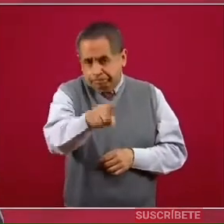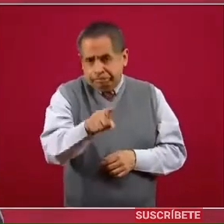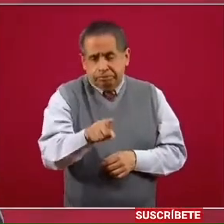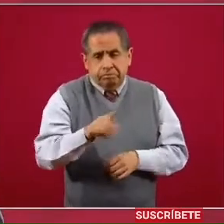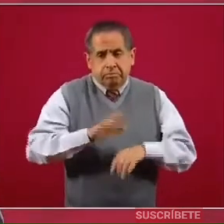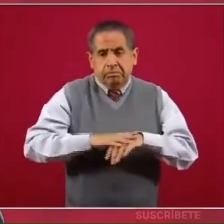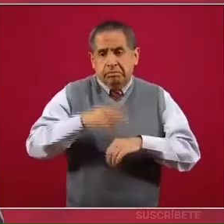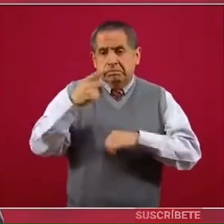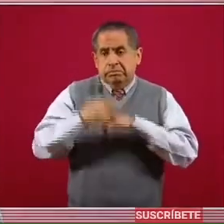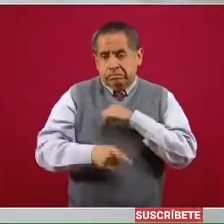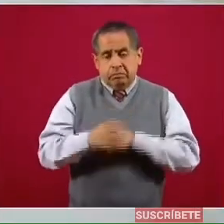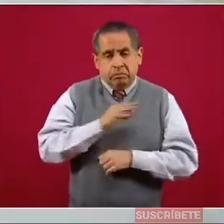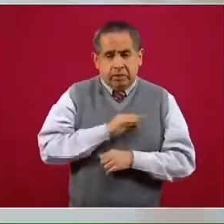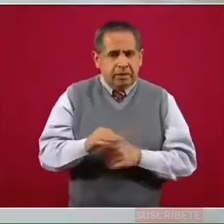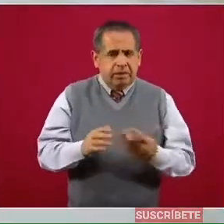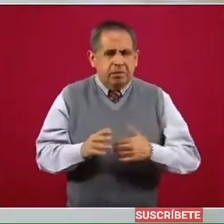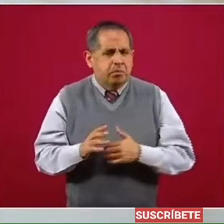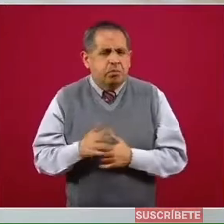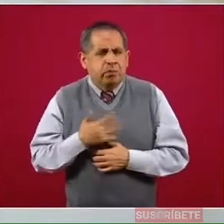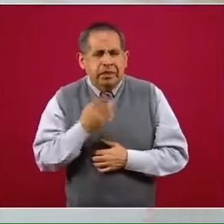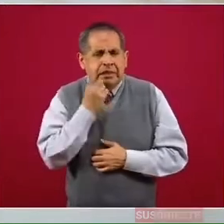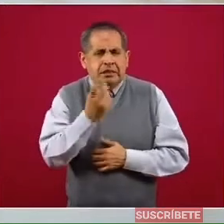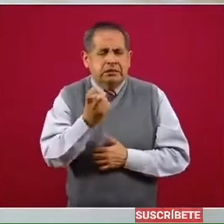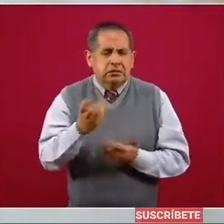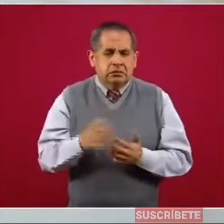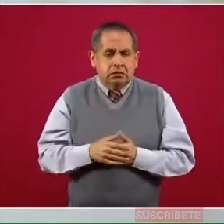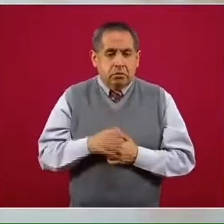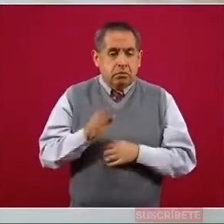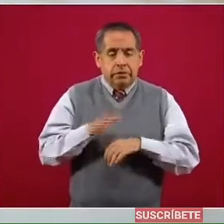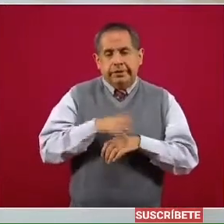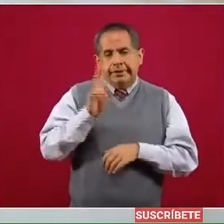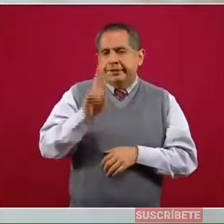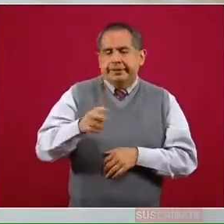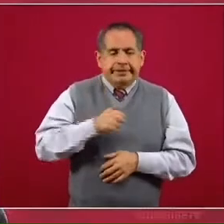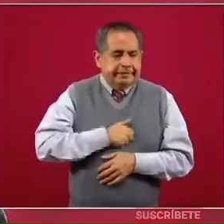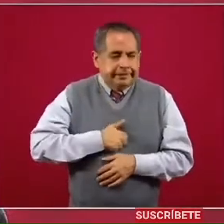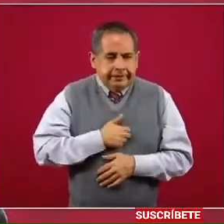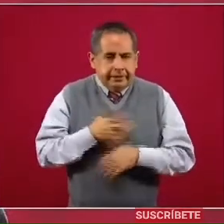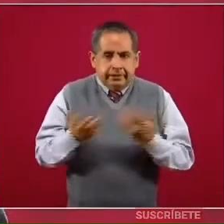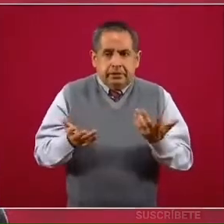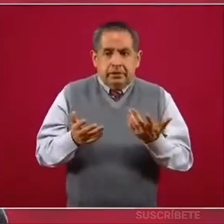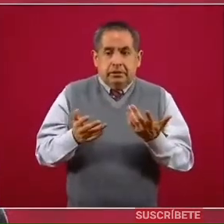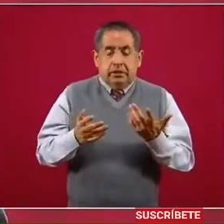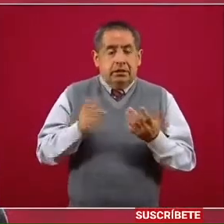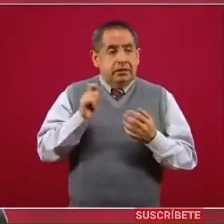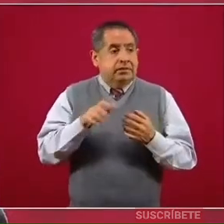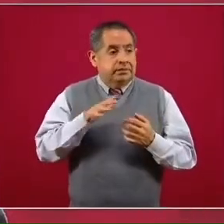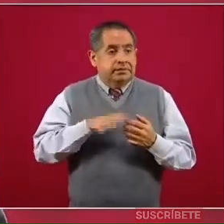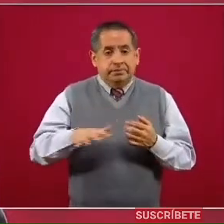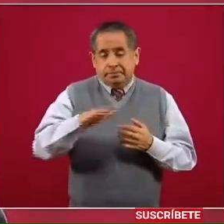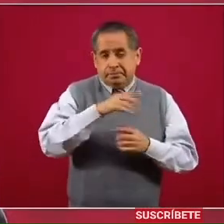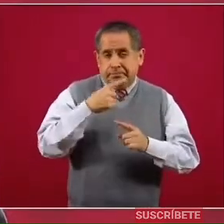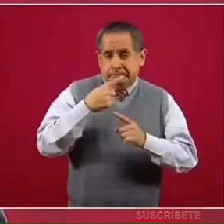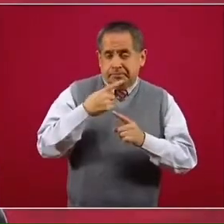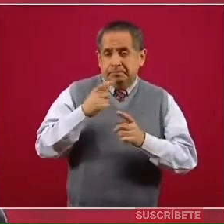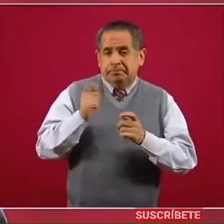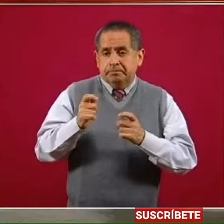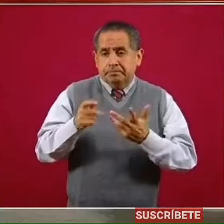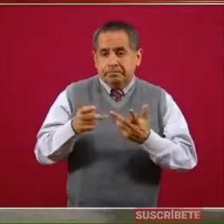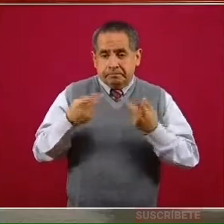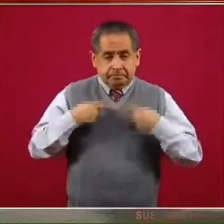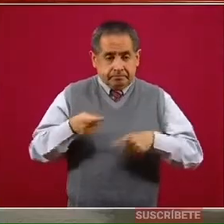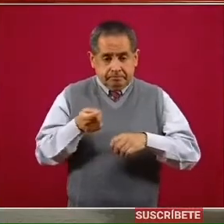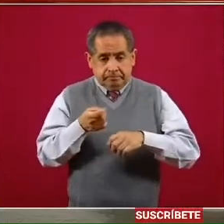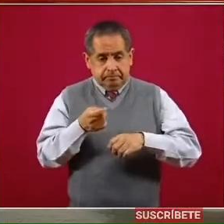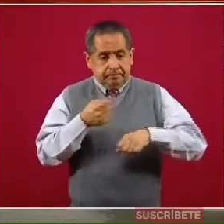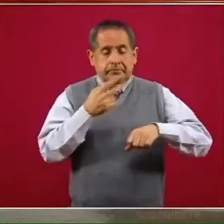tiene mayor probabilidad de complicarse. ¿Por qué decimos esto? Porque desafortunadamente hasta la mitad de las personas que tienen